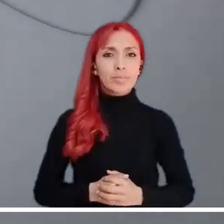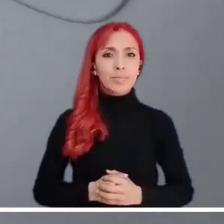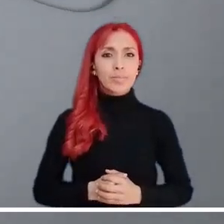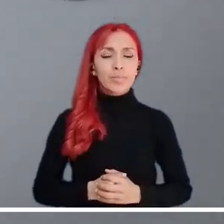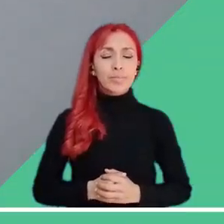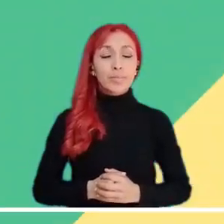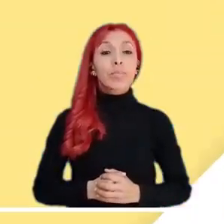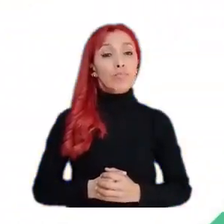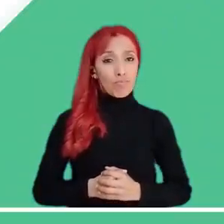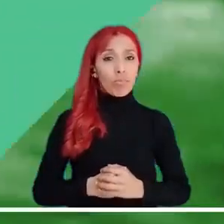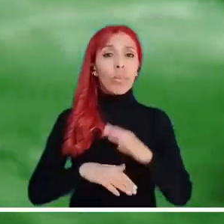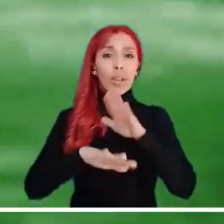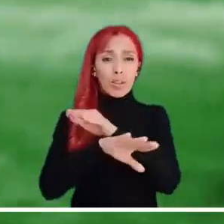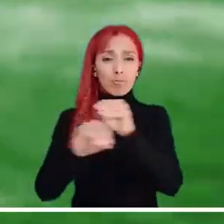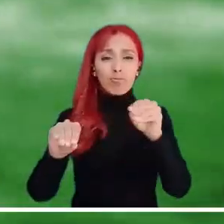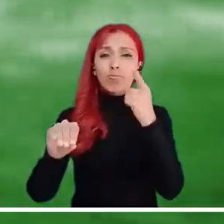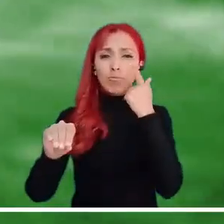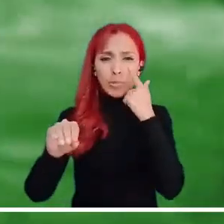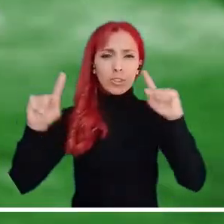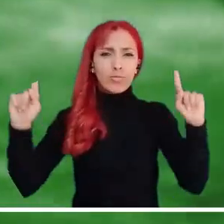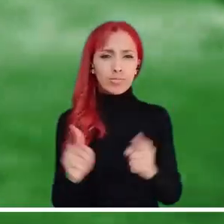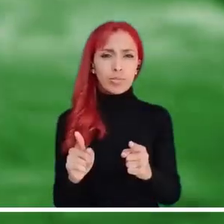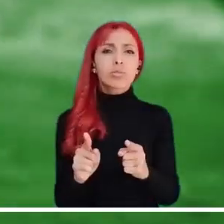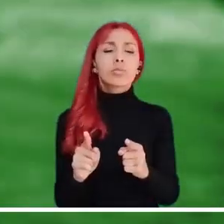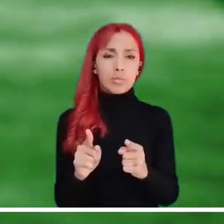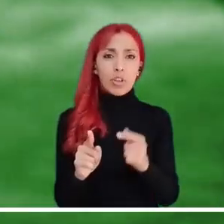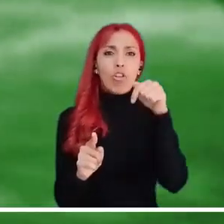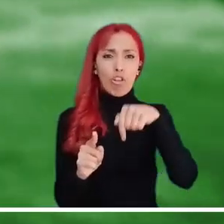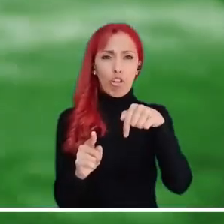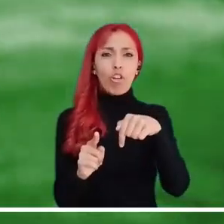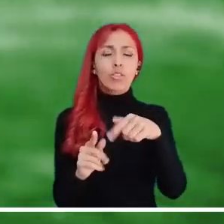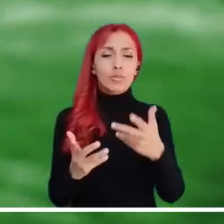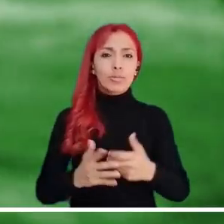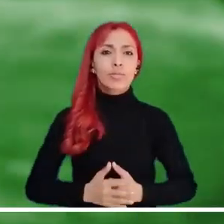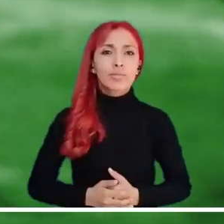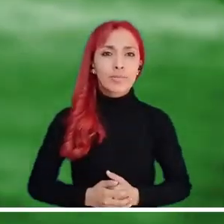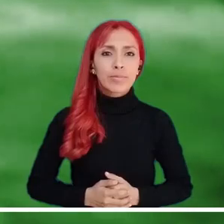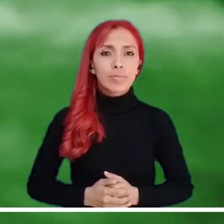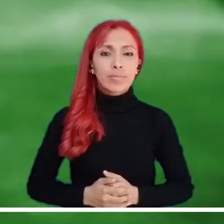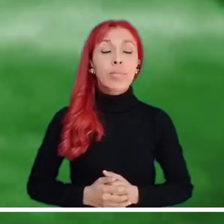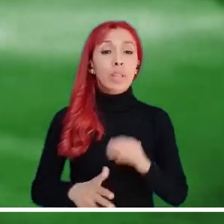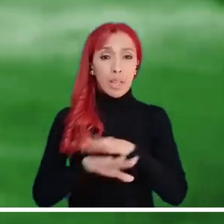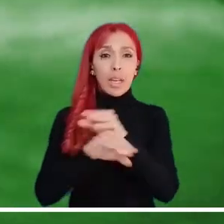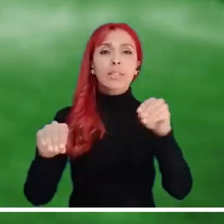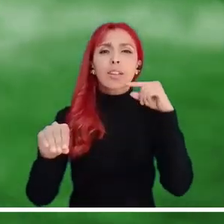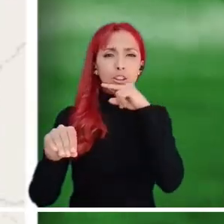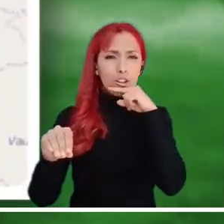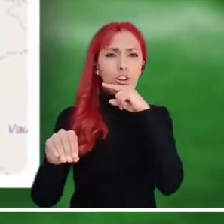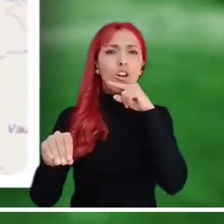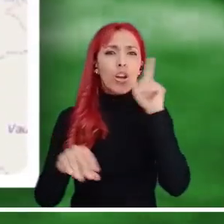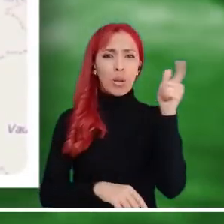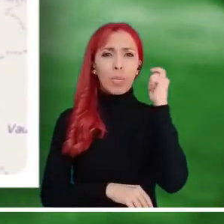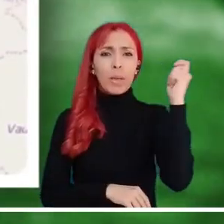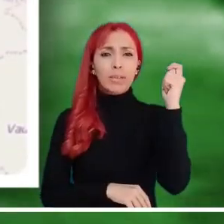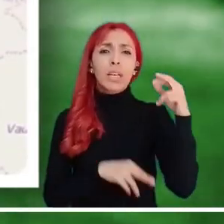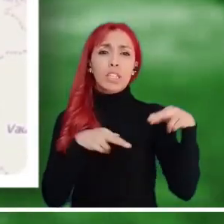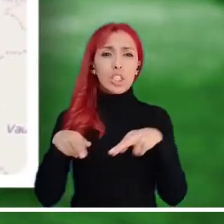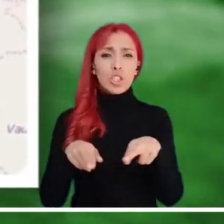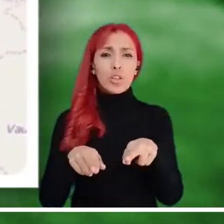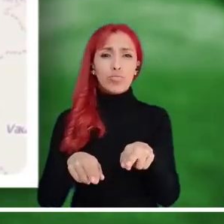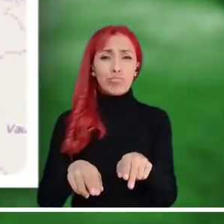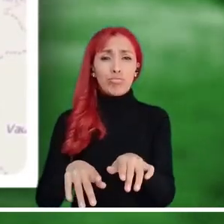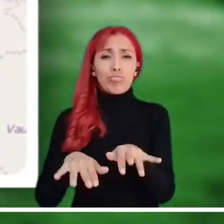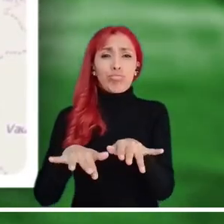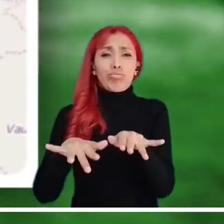ciudad. En este apartado les presentamos un resumen de las alertas que se encuentran activas. Alerta roja